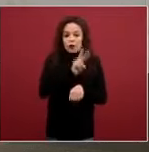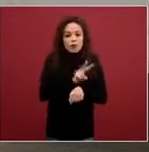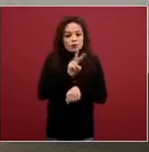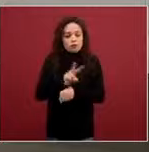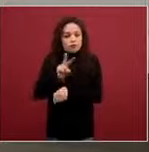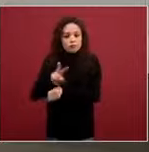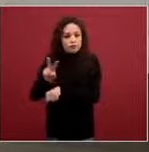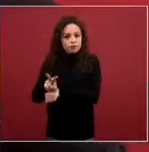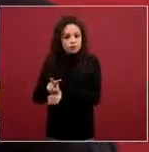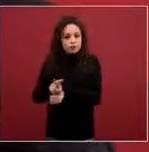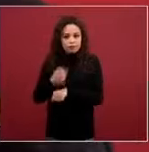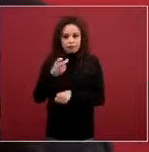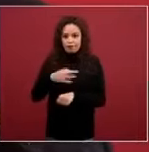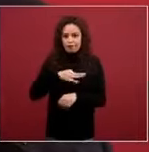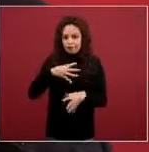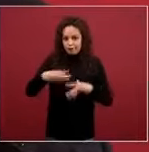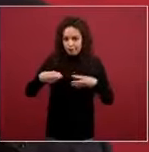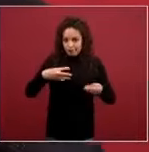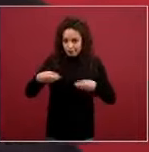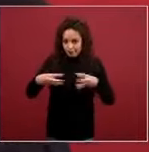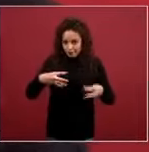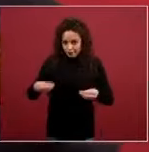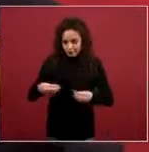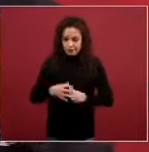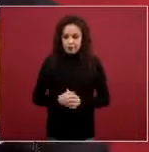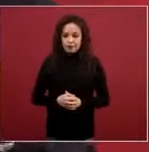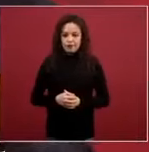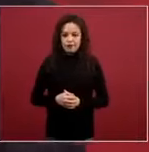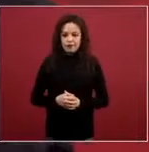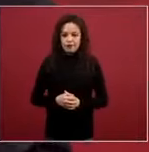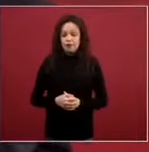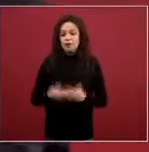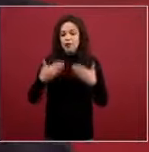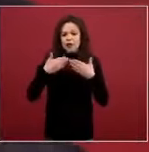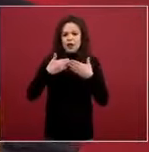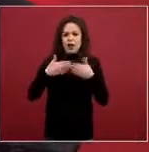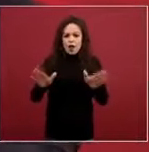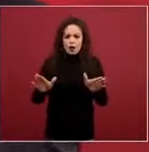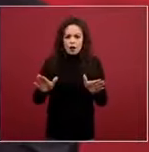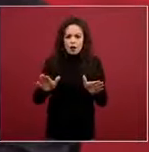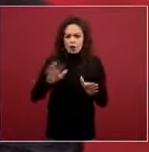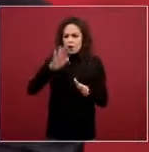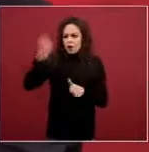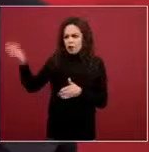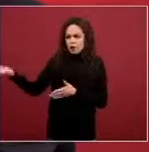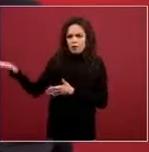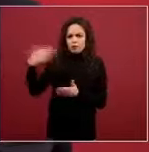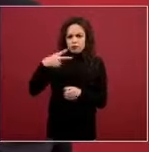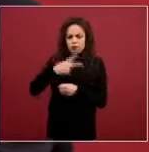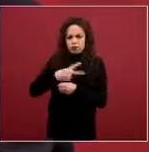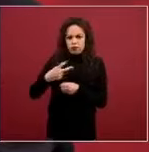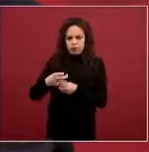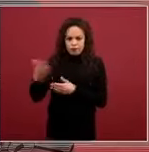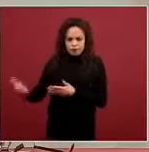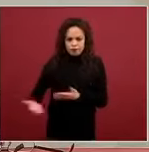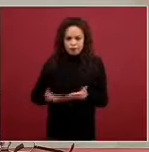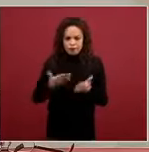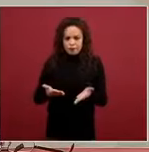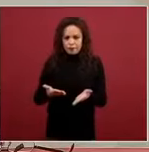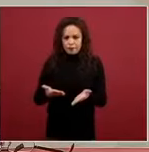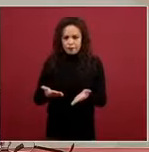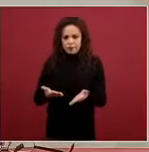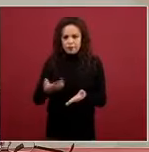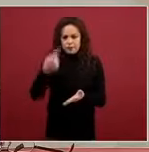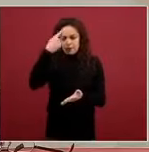interesó desconcentrar el diagnóstico y abrimos la convocatoria. De hecho, estuvimos trabajando en el diseño de la estrategia